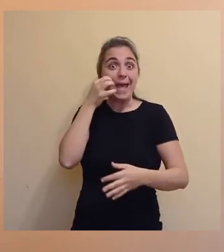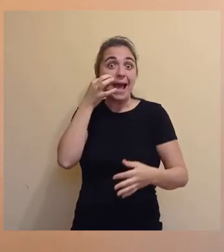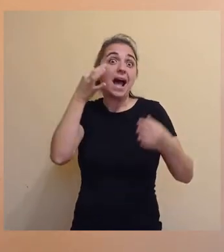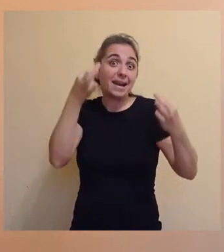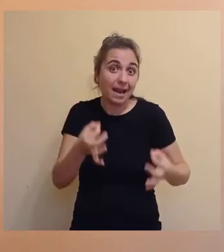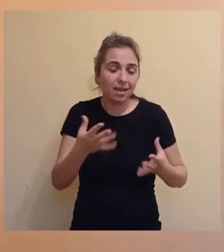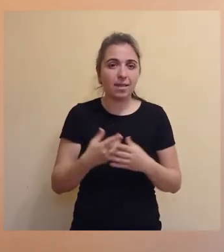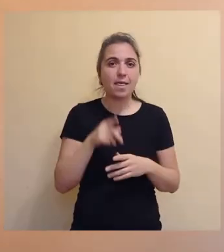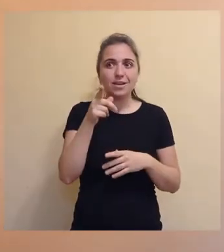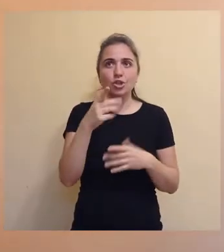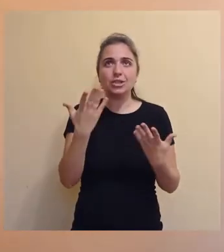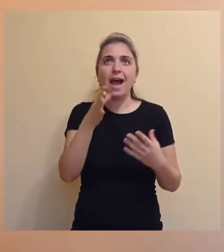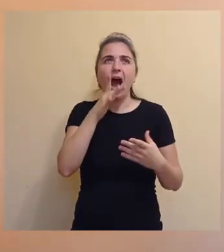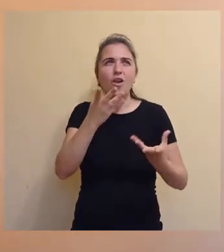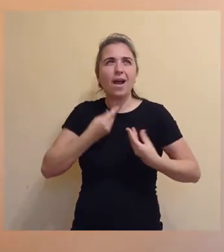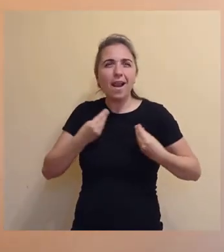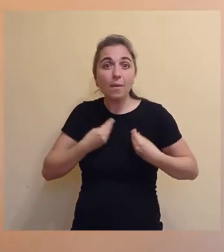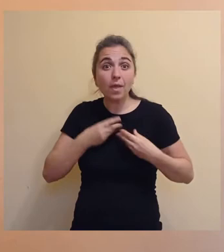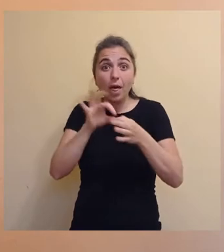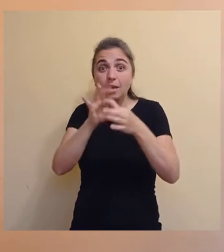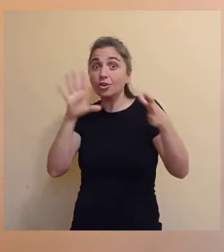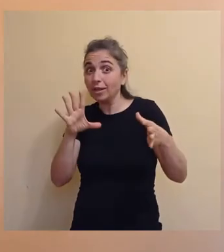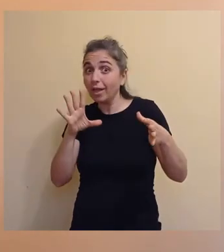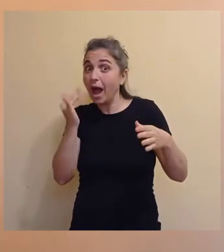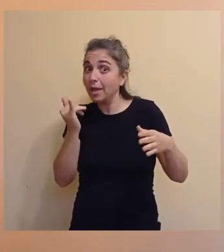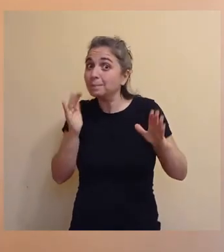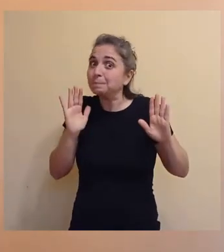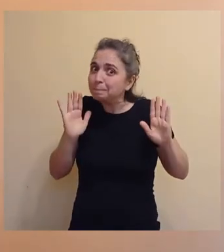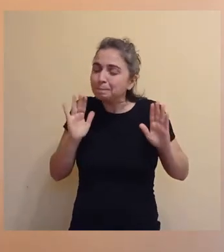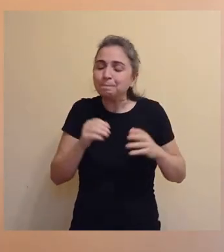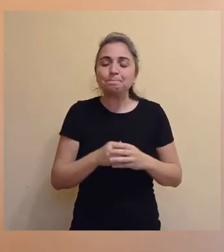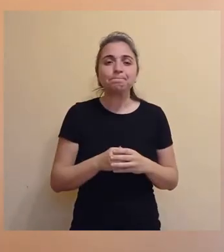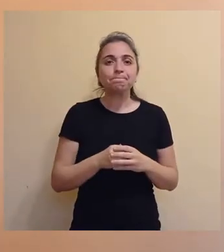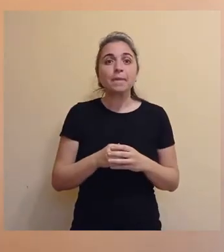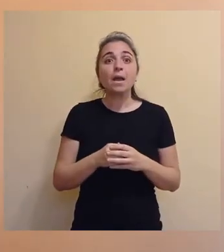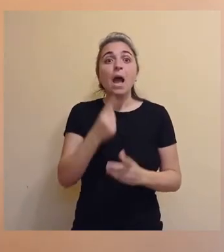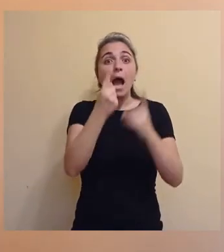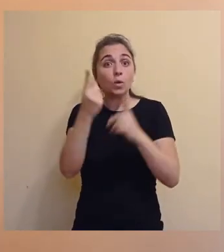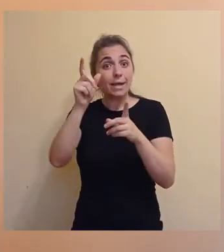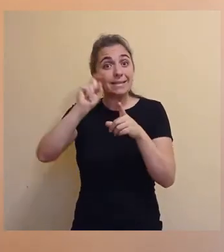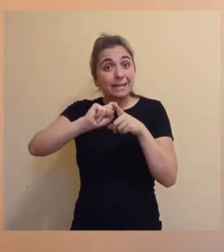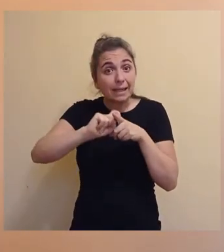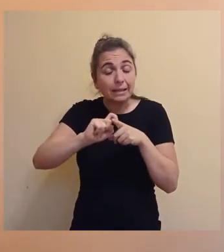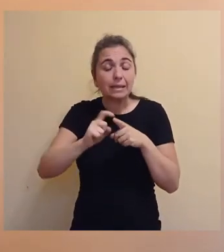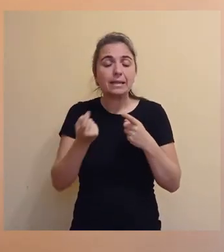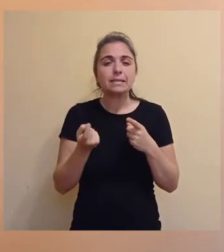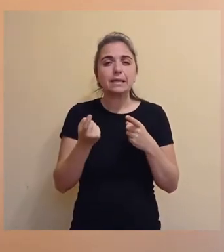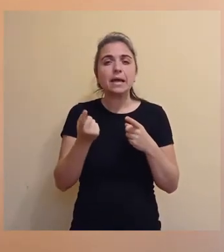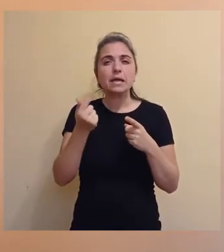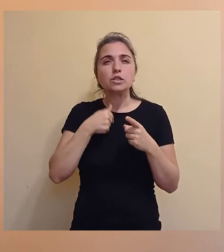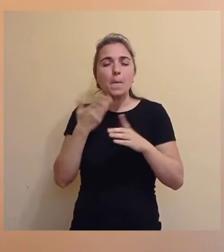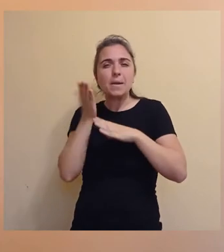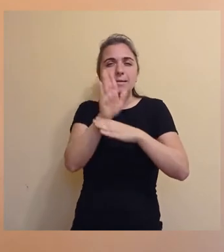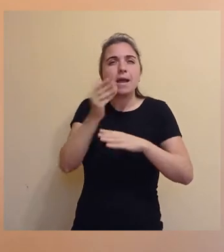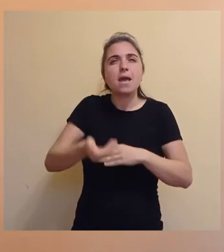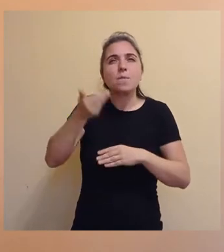que nuestra vida está desconectada ahora mismo. Y algunas de las características que podría resaltar